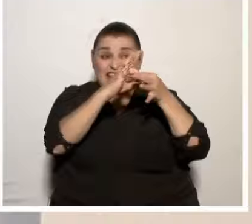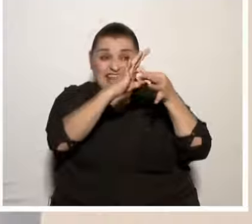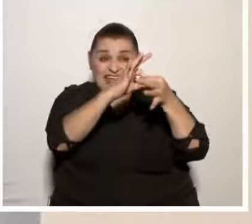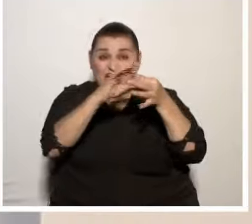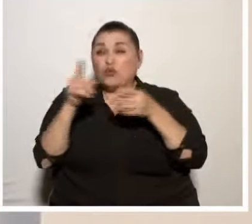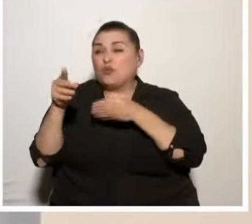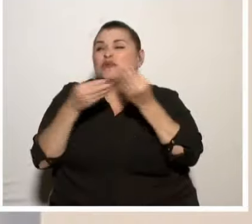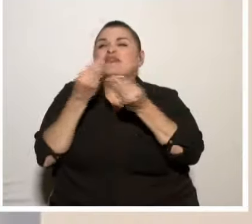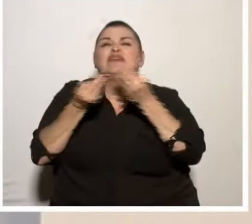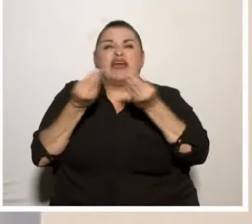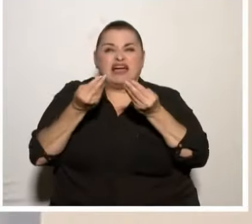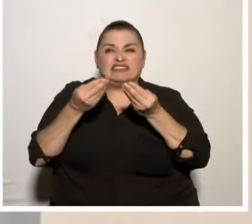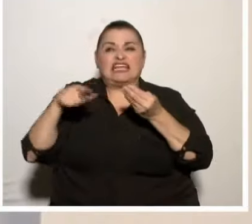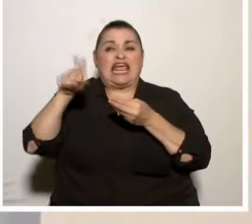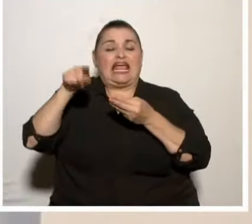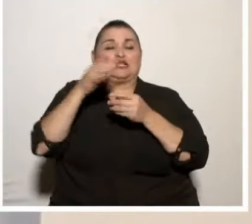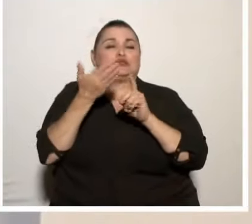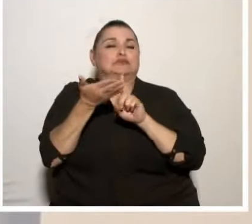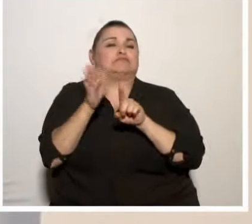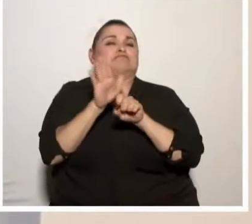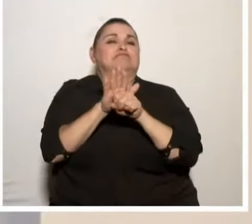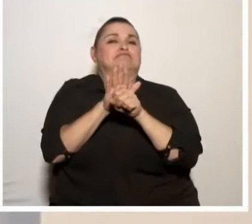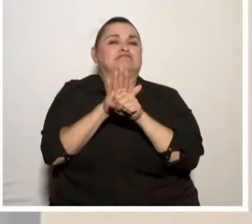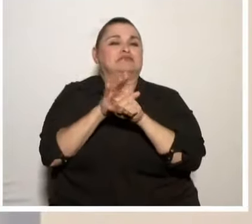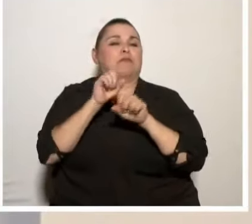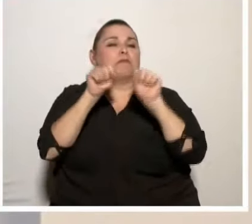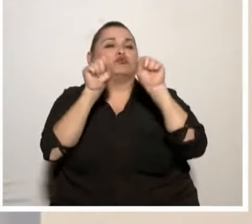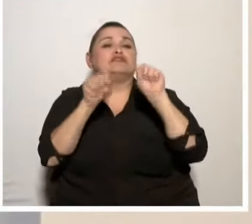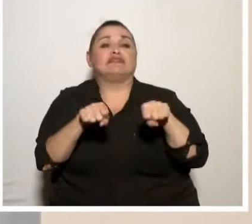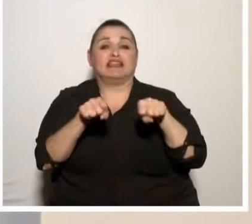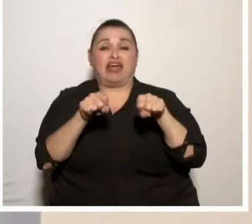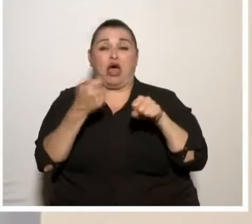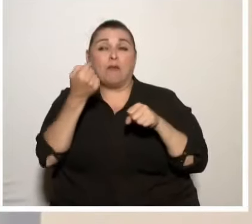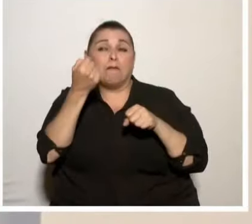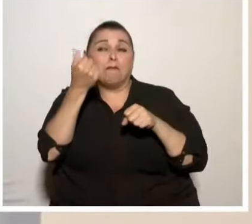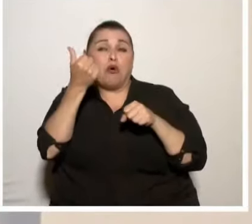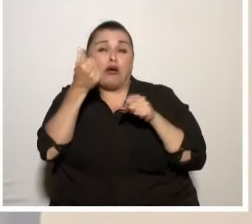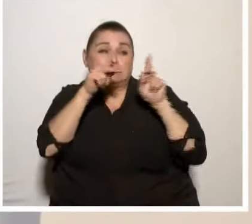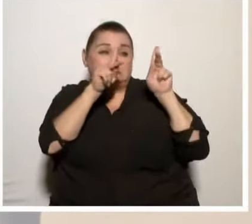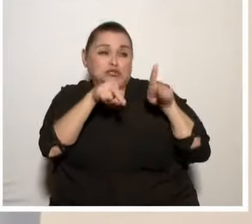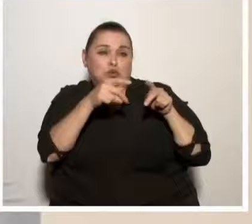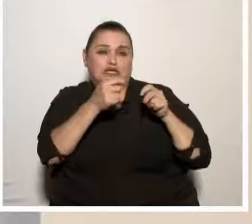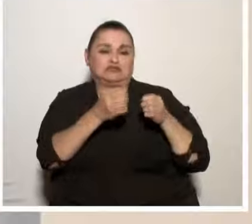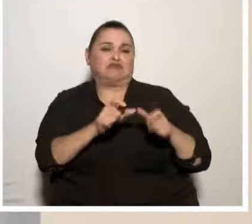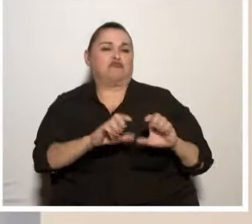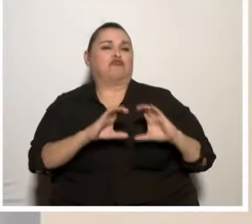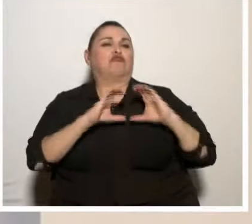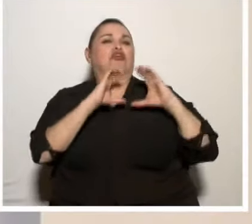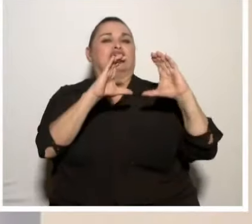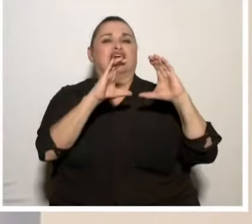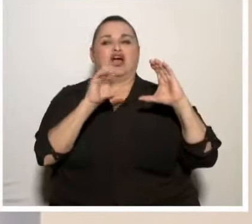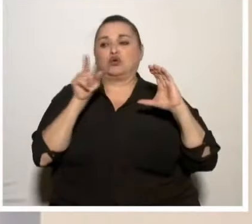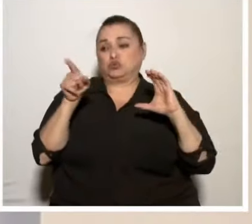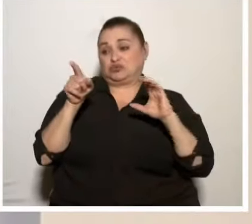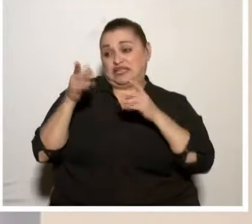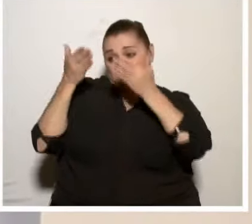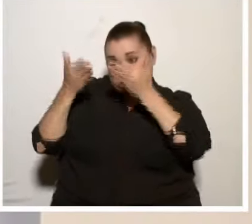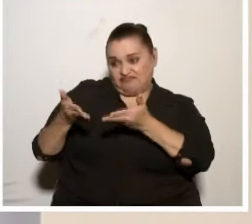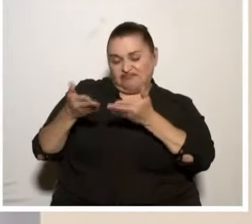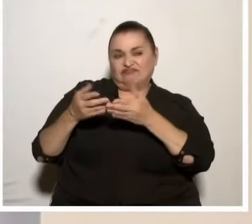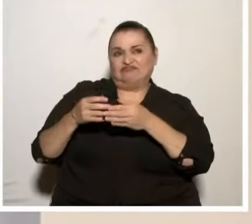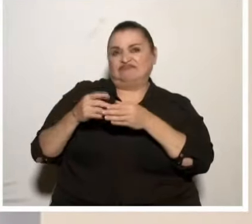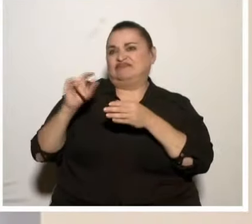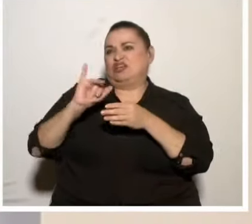es permear la posibilidad de que unos pocos se enriquezcan a costa de usted trabajador, a